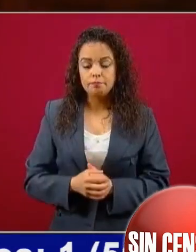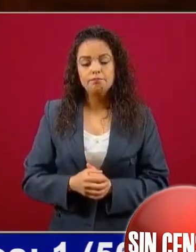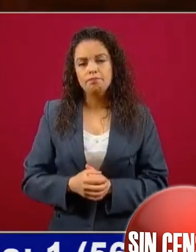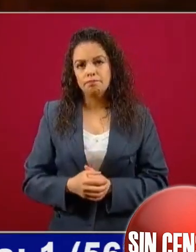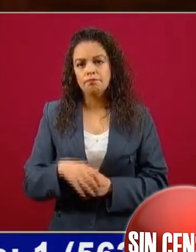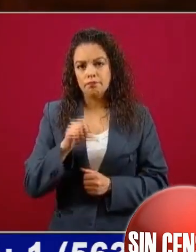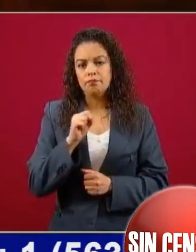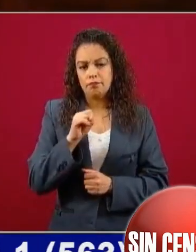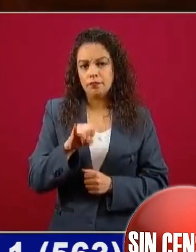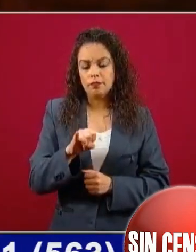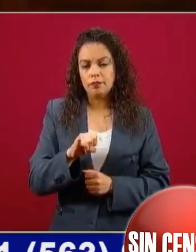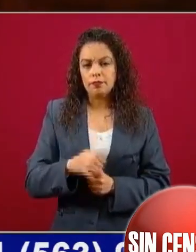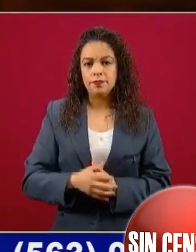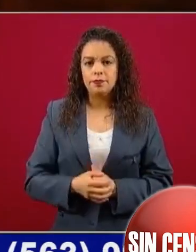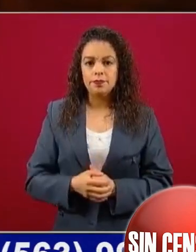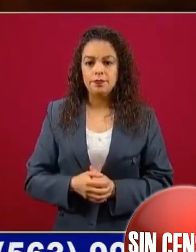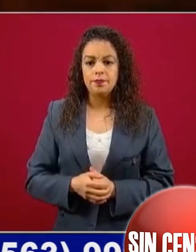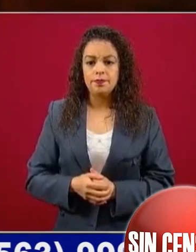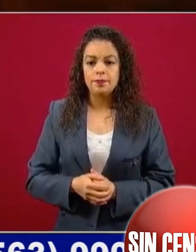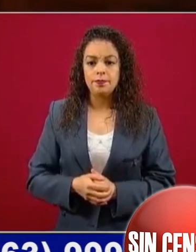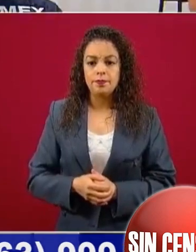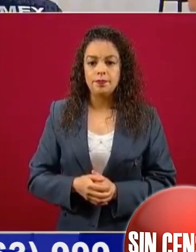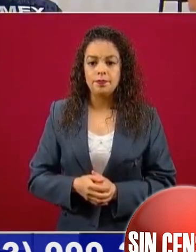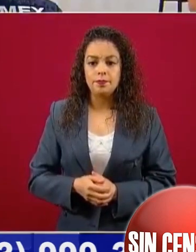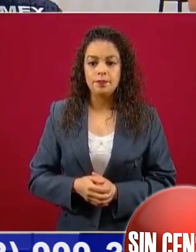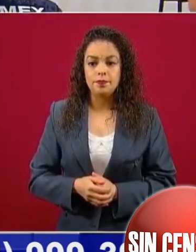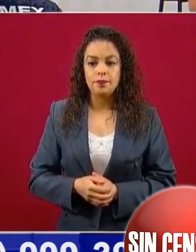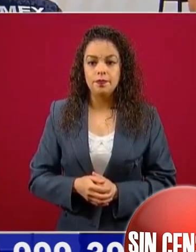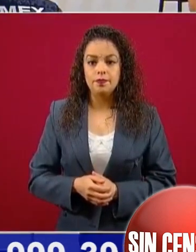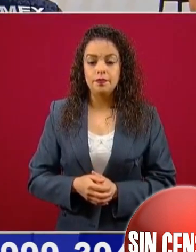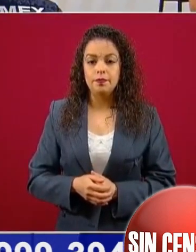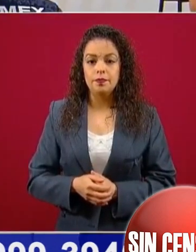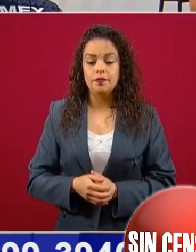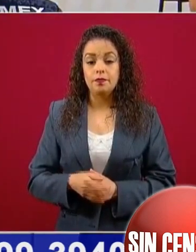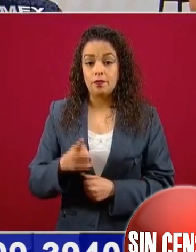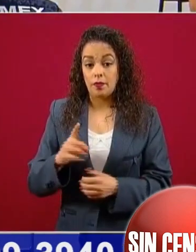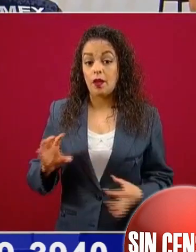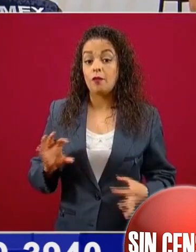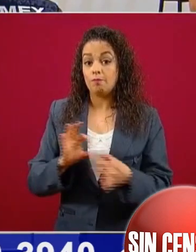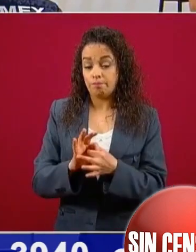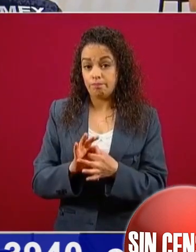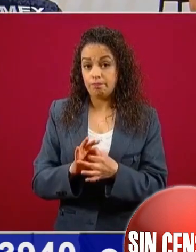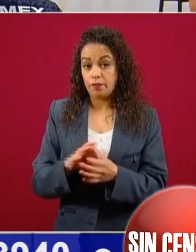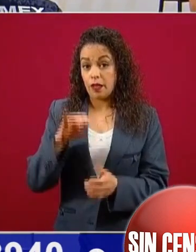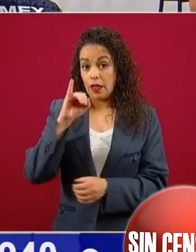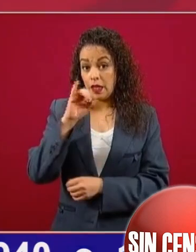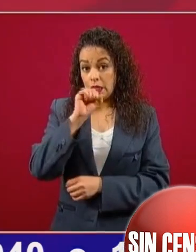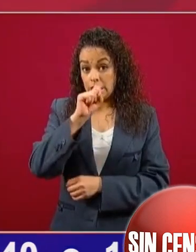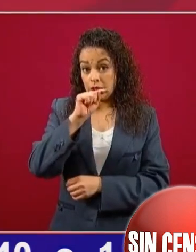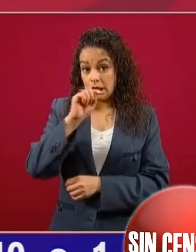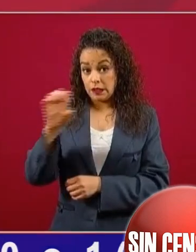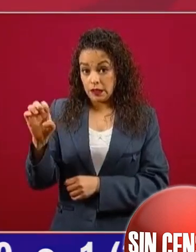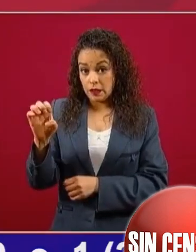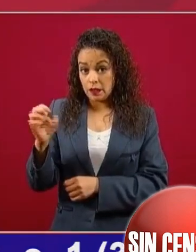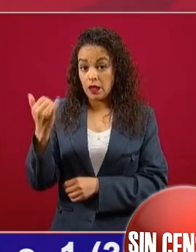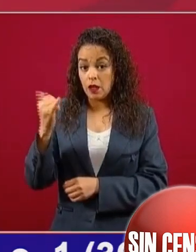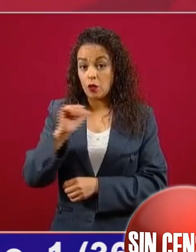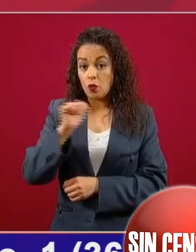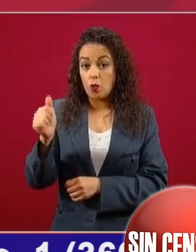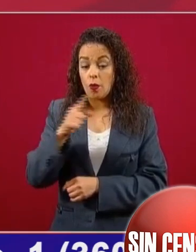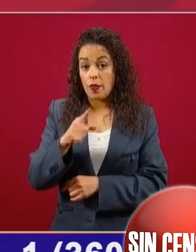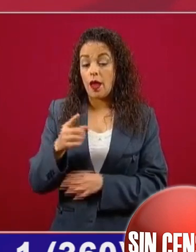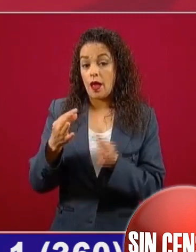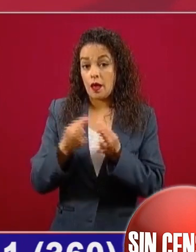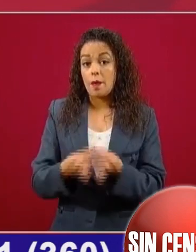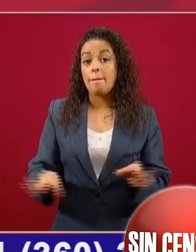lo tenemos, digamos que en nuestra relación con el ISSSTE, y una cosa importante también es que